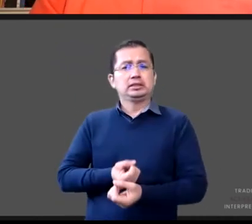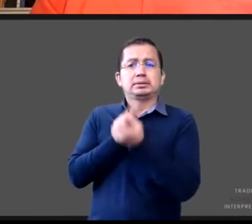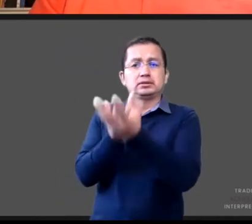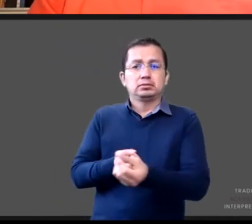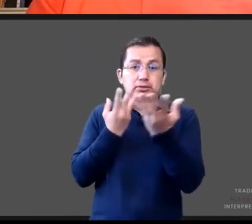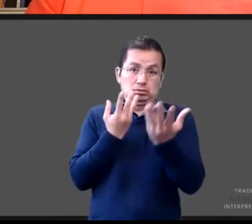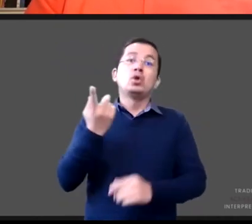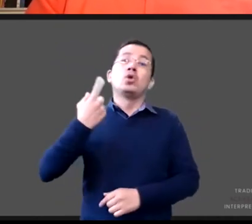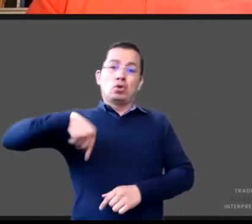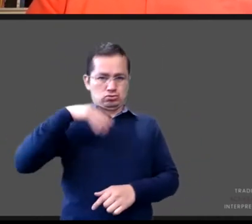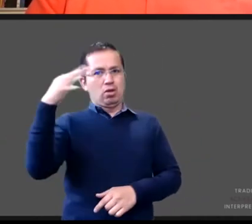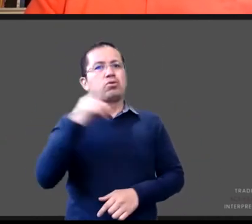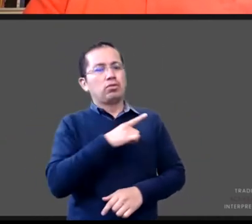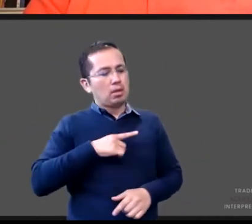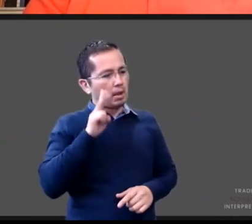nuestra.